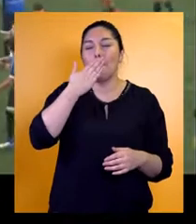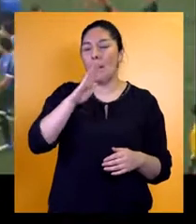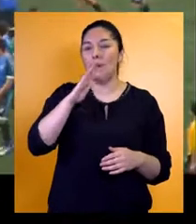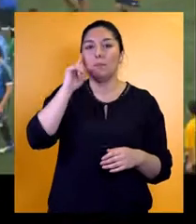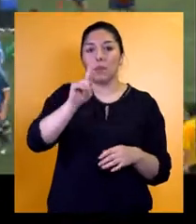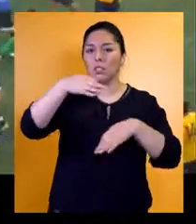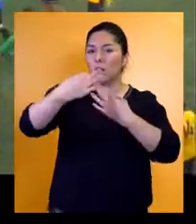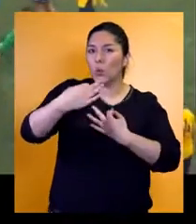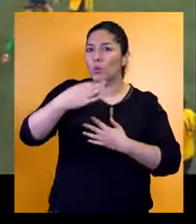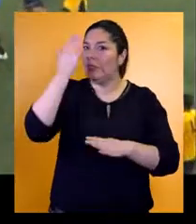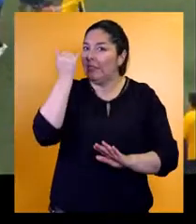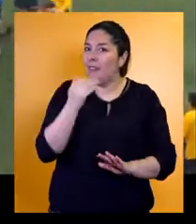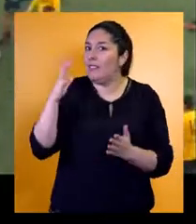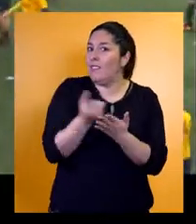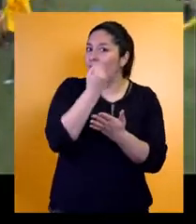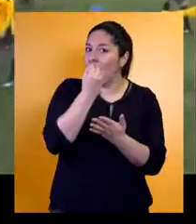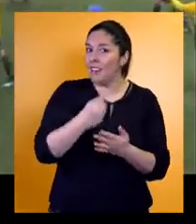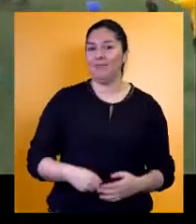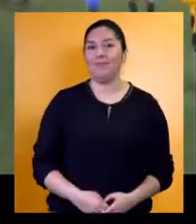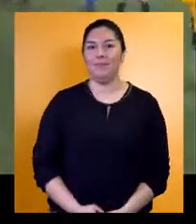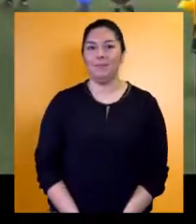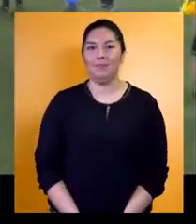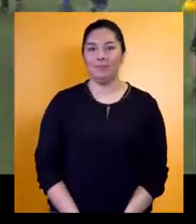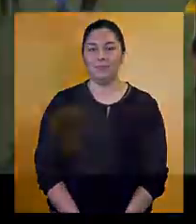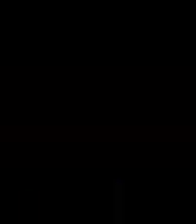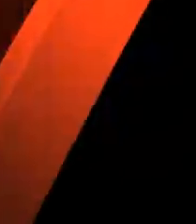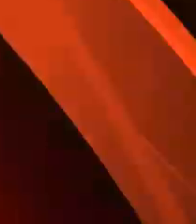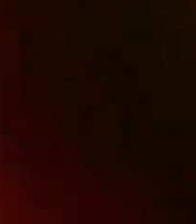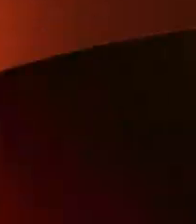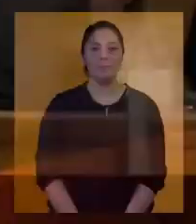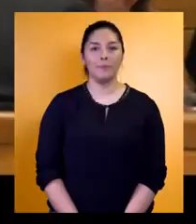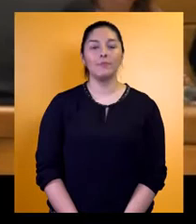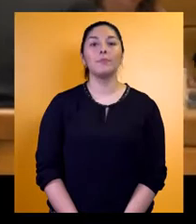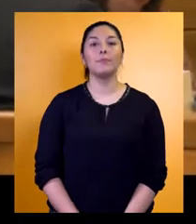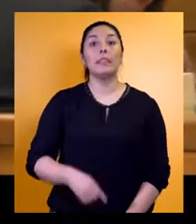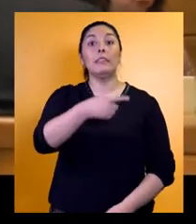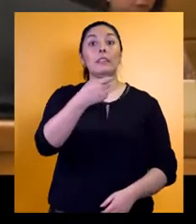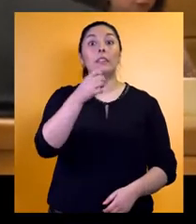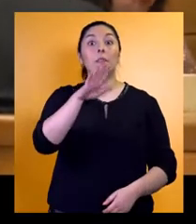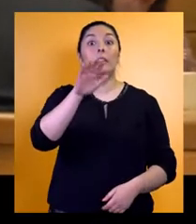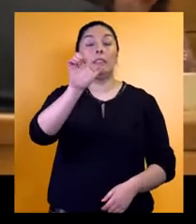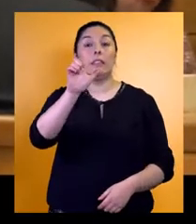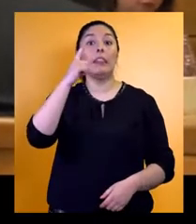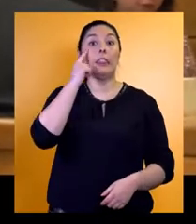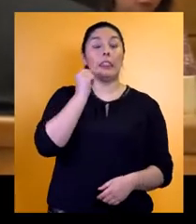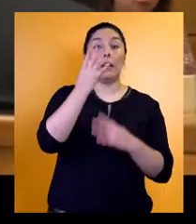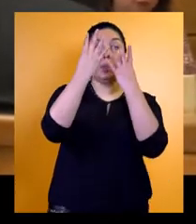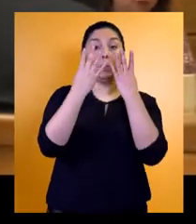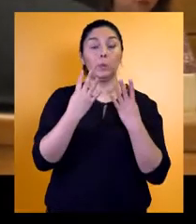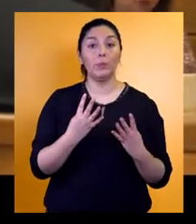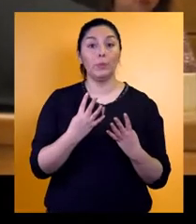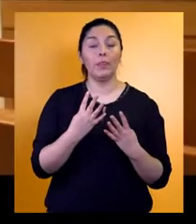asegurado. A 156 días de reclusión fue condenado